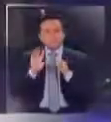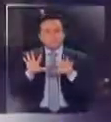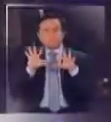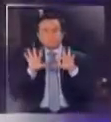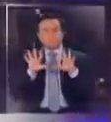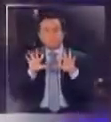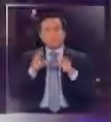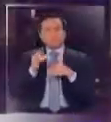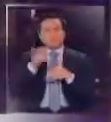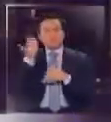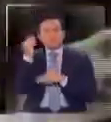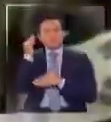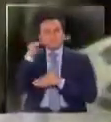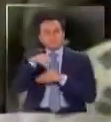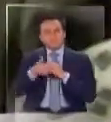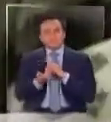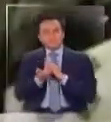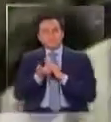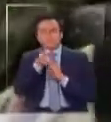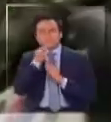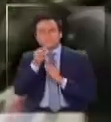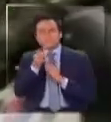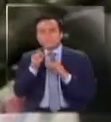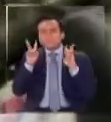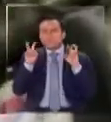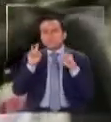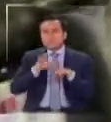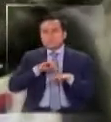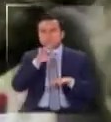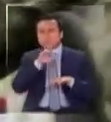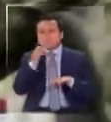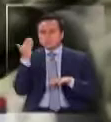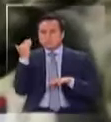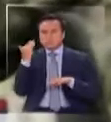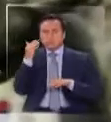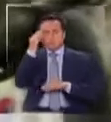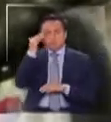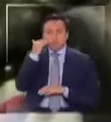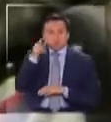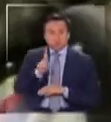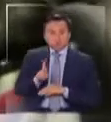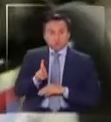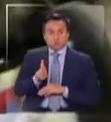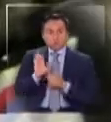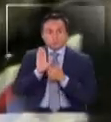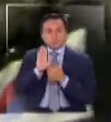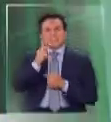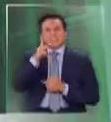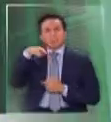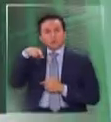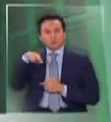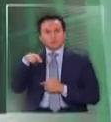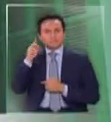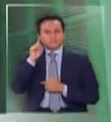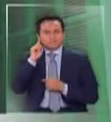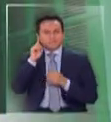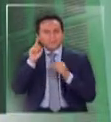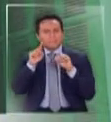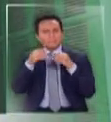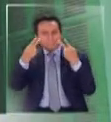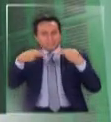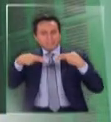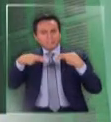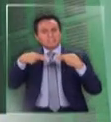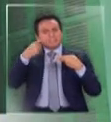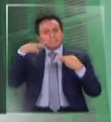durante la jornada tiene pocas anteriores de tensión con la de eso solía poner que hay pop por los parlantes de la zona